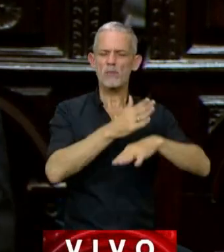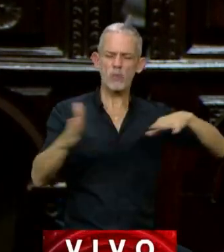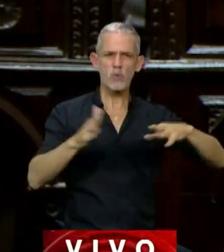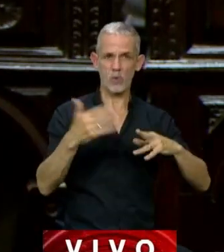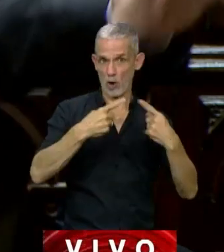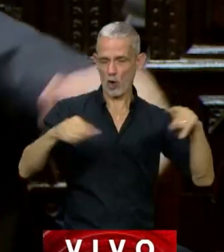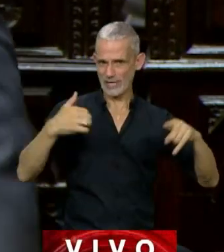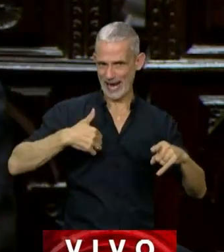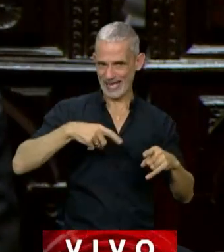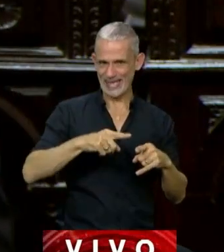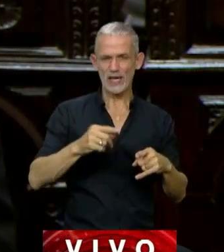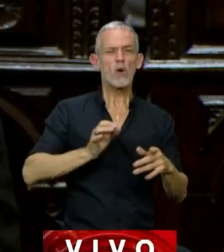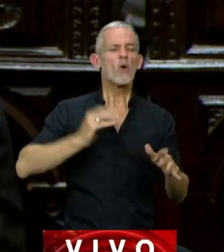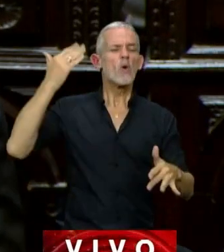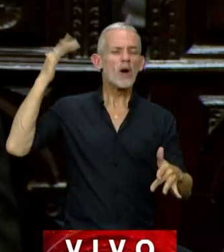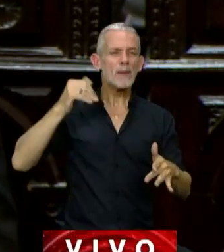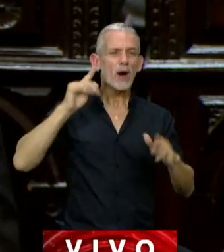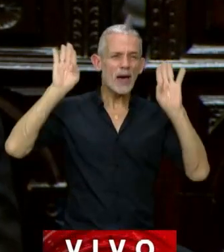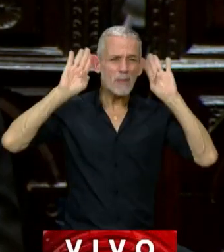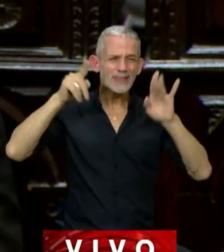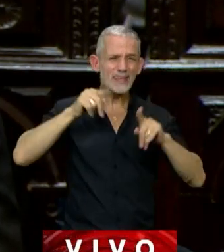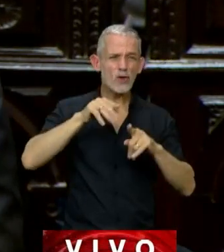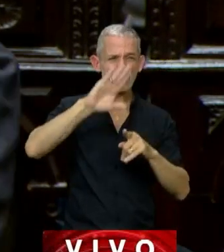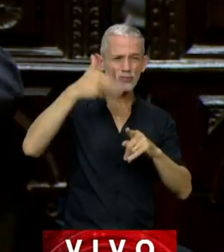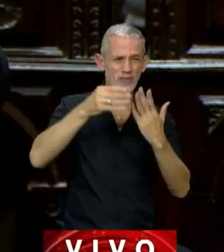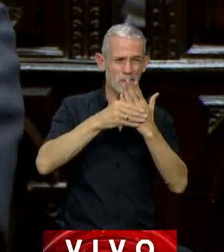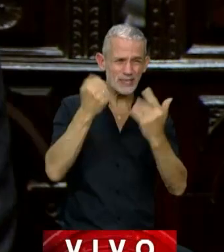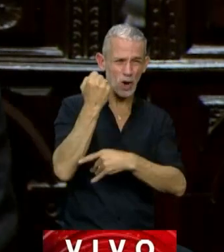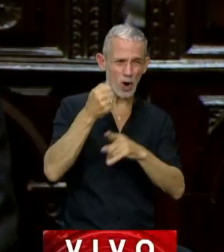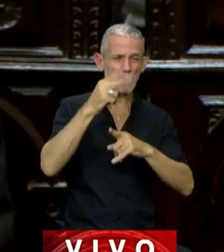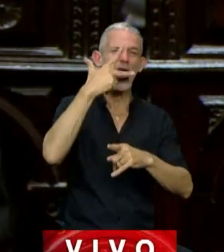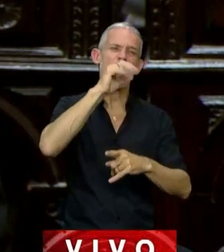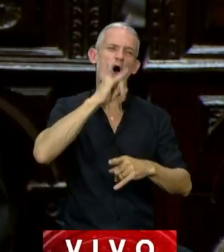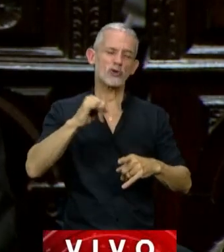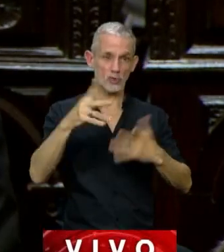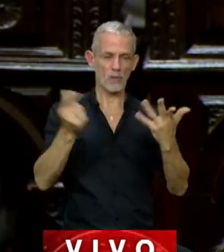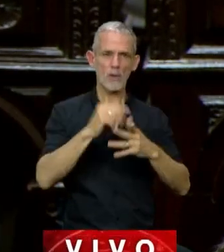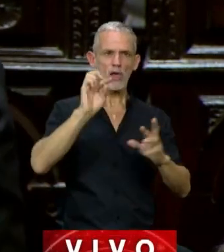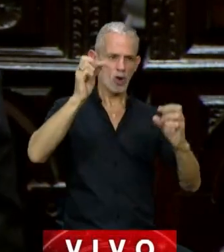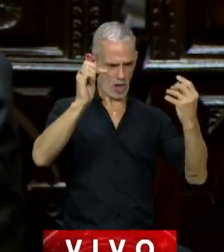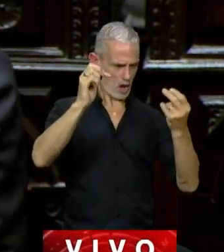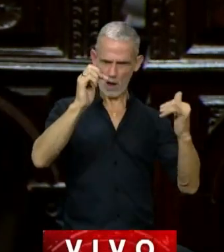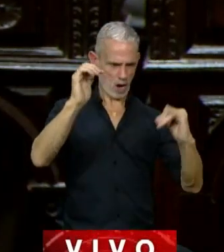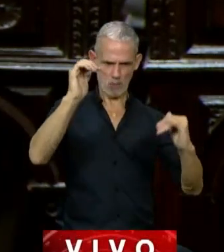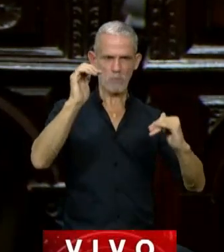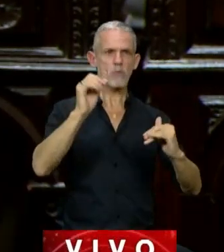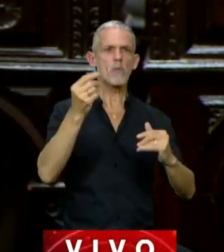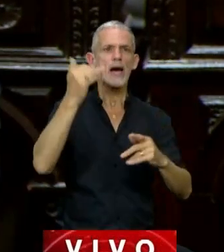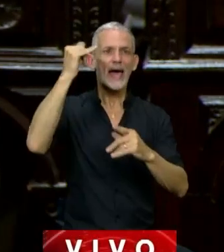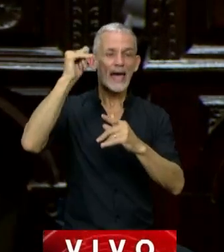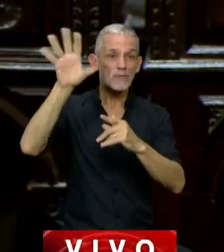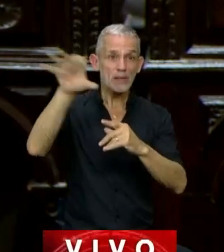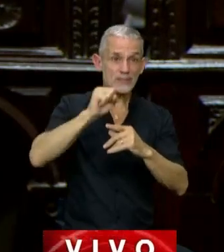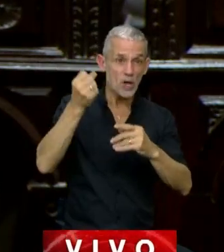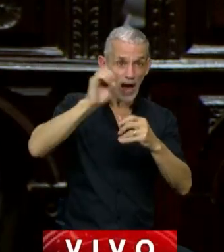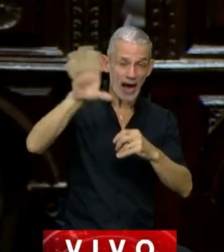en nuestro país que no pasaban desde la época de Martínez de Hoz. Se tomó la decisión de devaluar y de quitar retenciones al mismo tiempo. ¿Qué fue